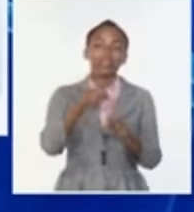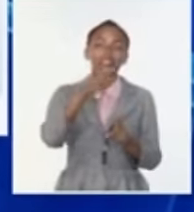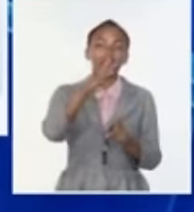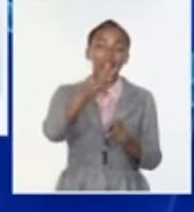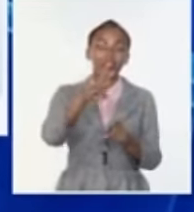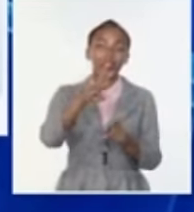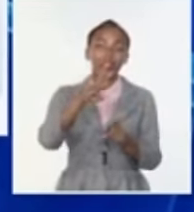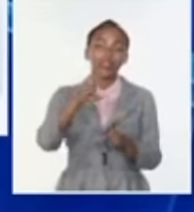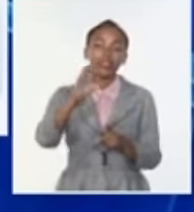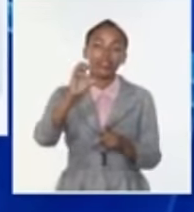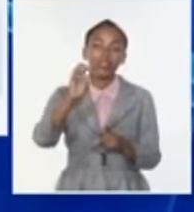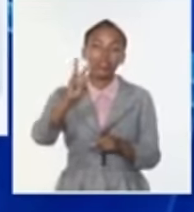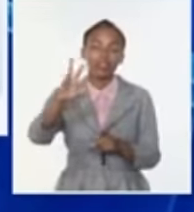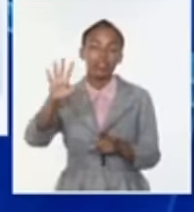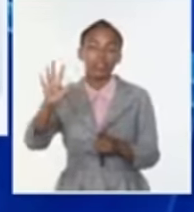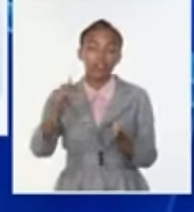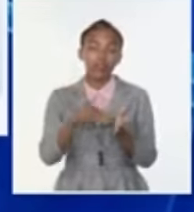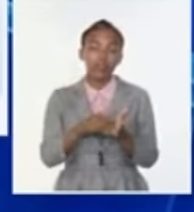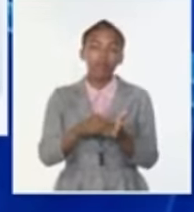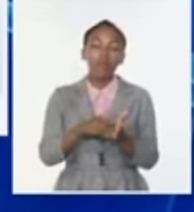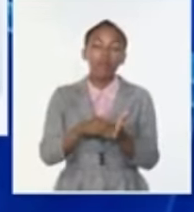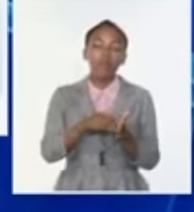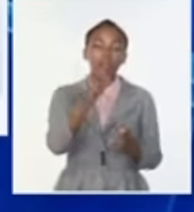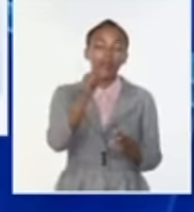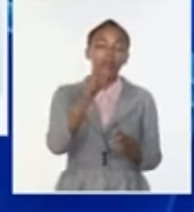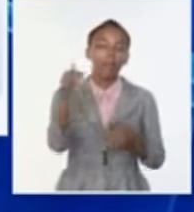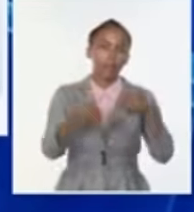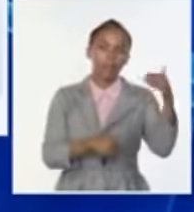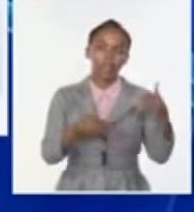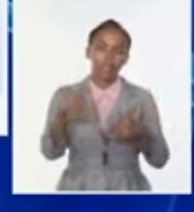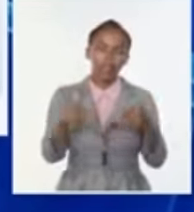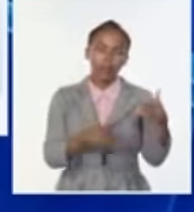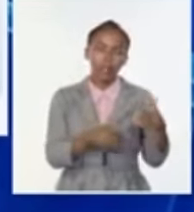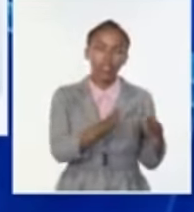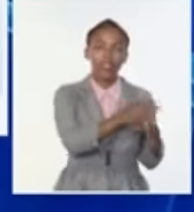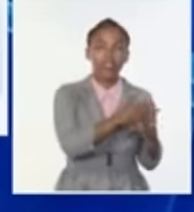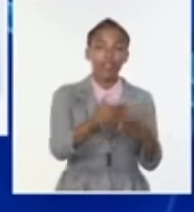50.335 participantes de diferentes formas de gestión no estatal.